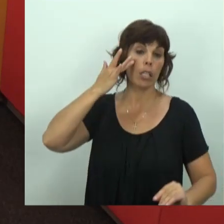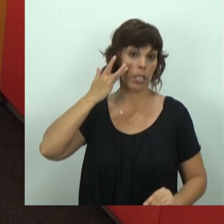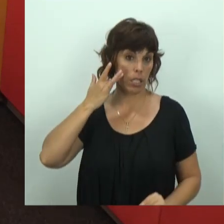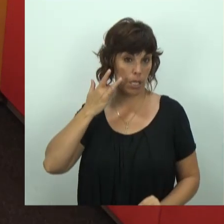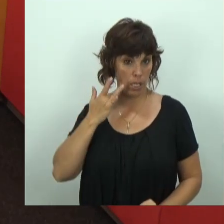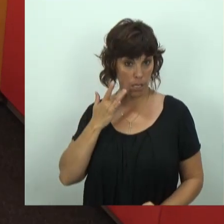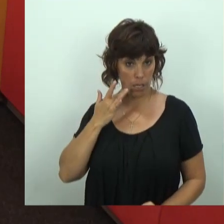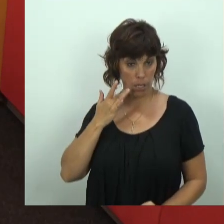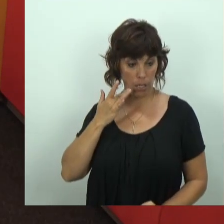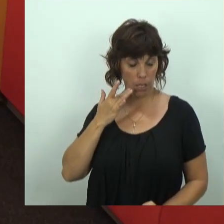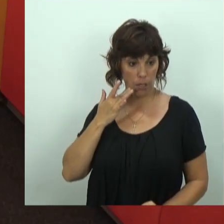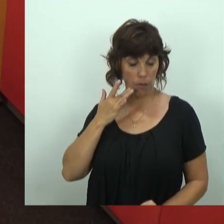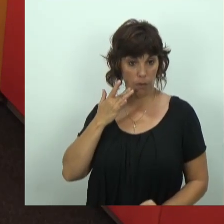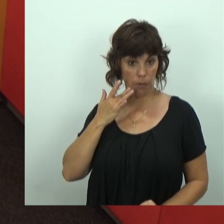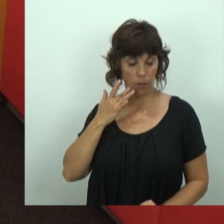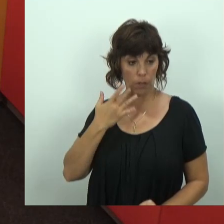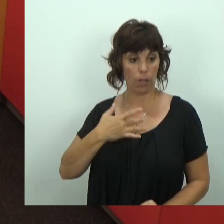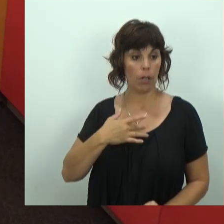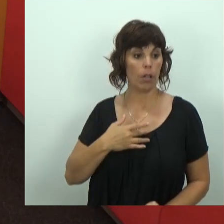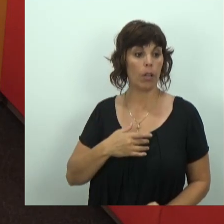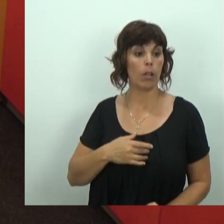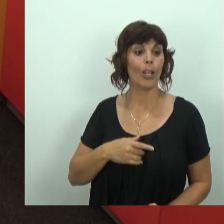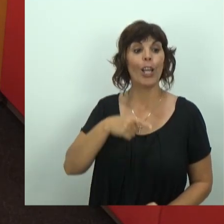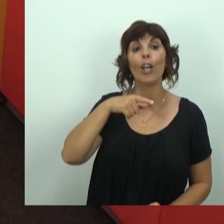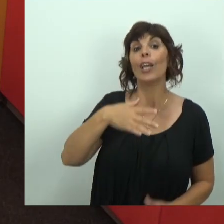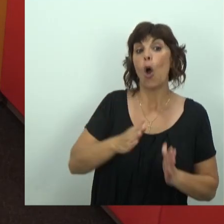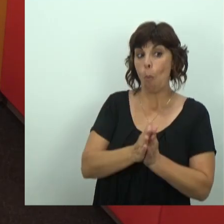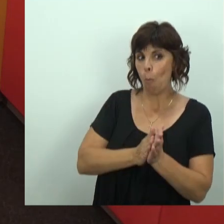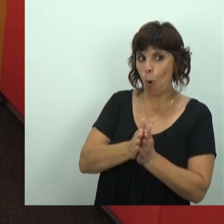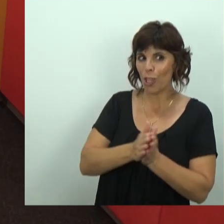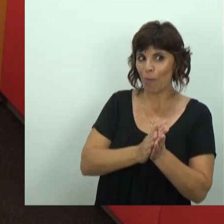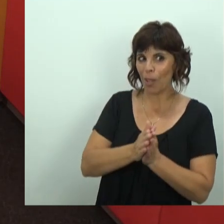Su cercanía purifica tus motivaciones.